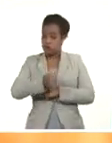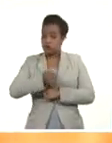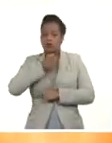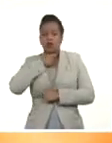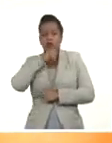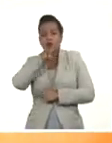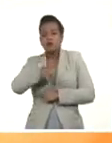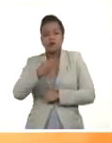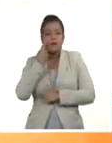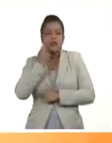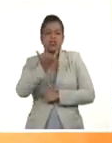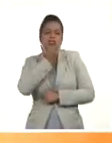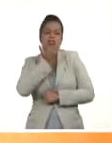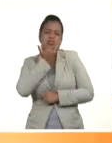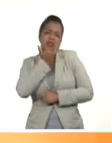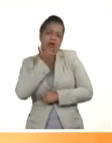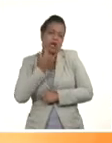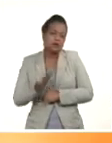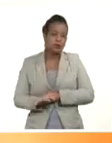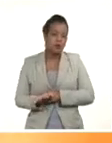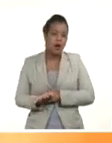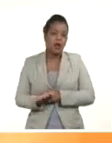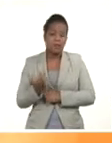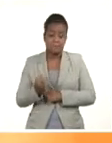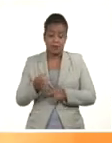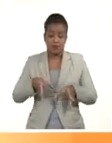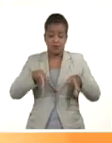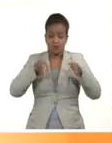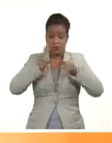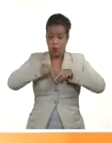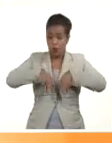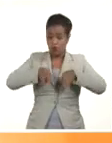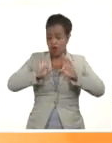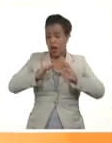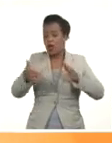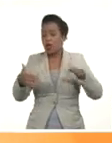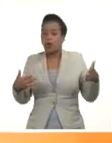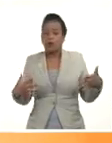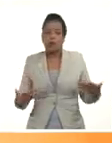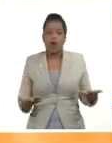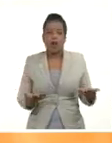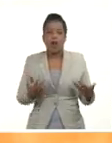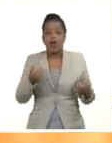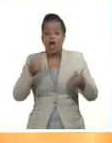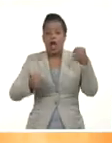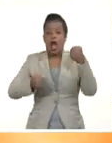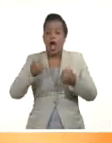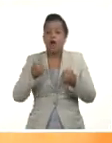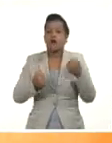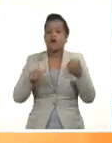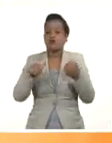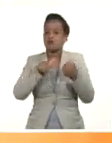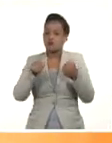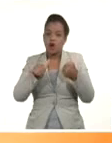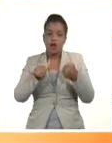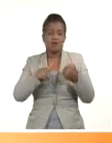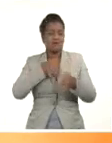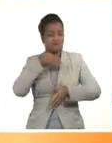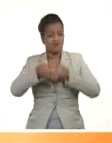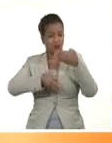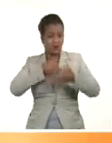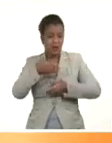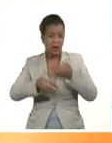los daños también de las áreas colindantes, de los autos también que fueron destruidos, con toda la